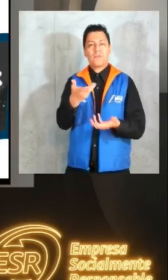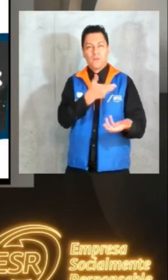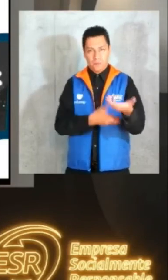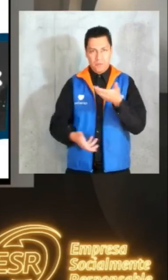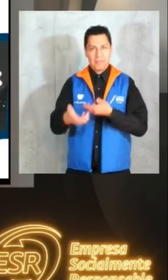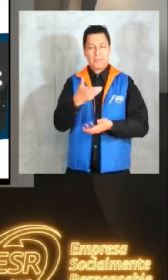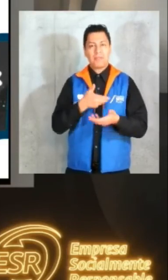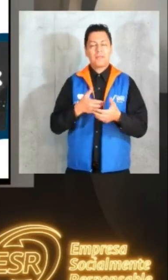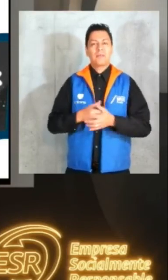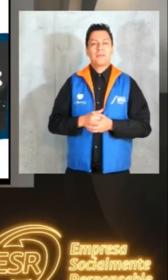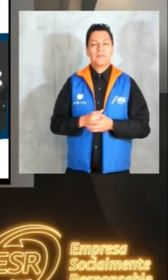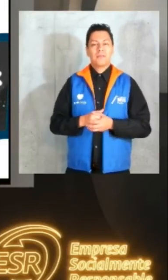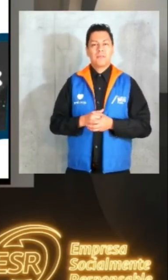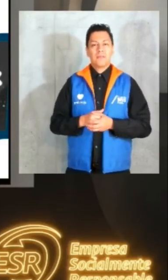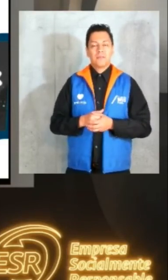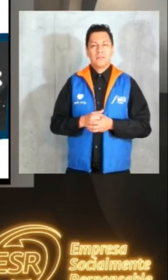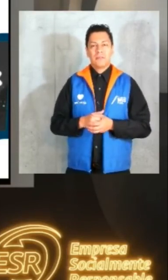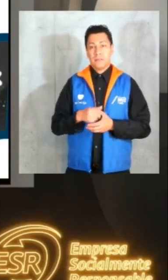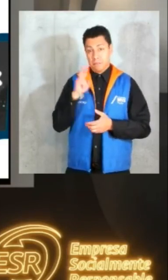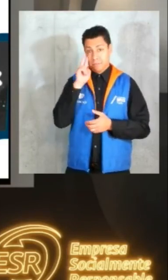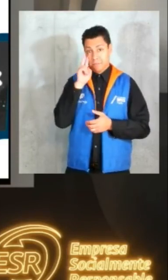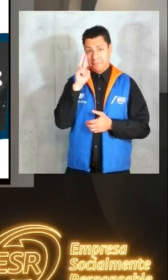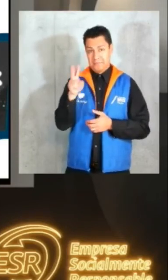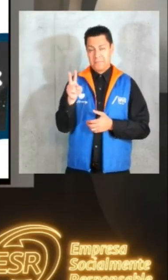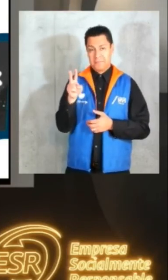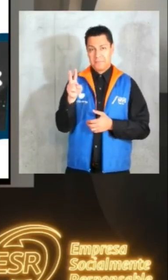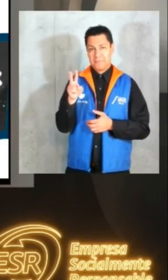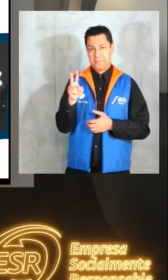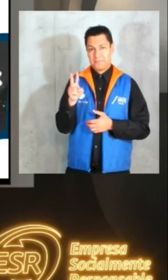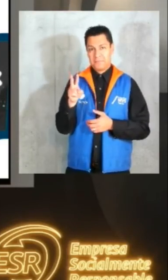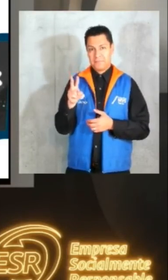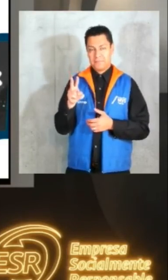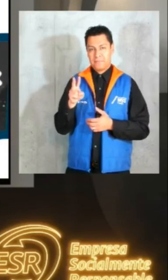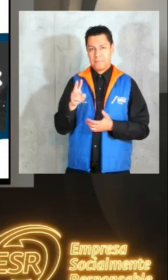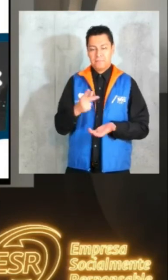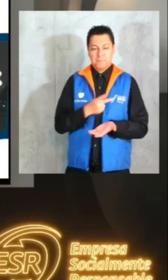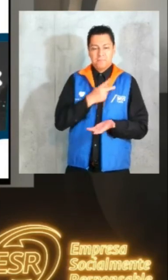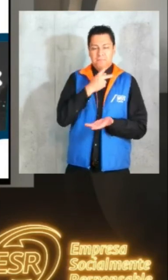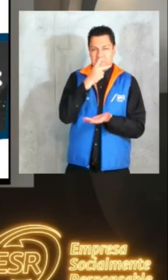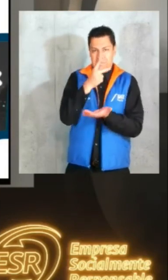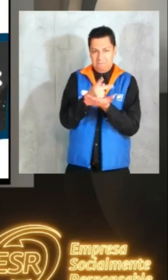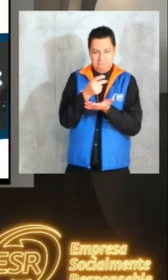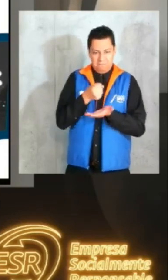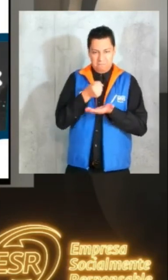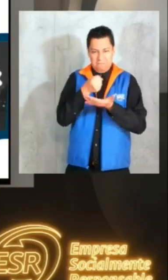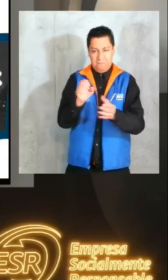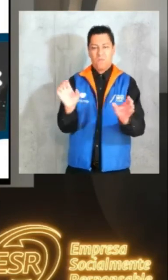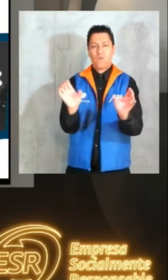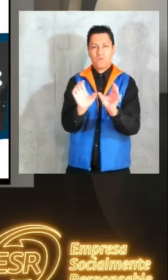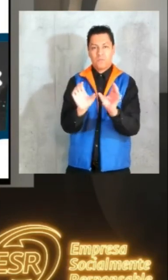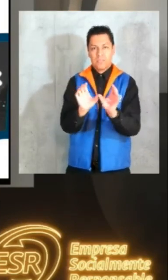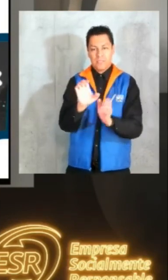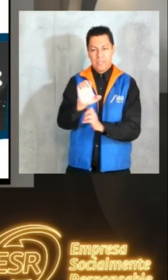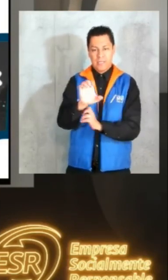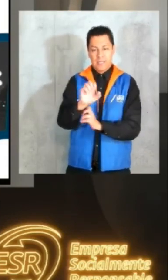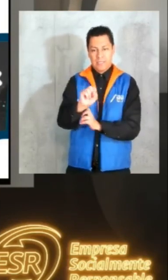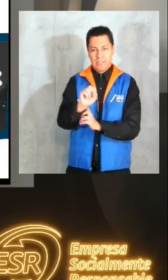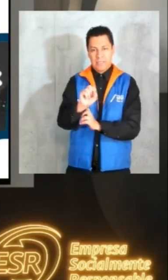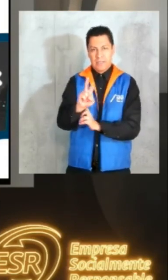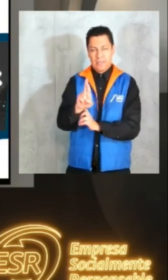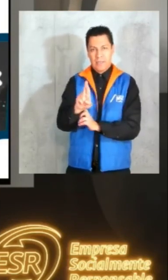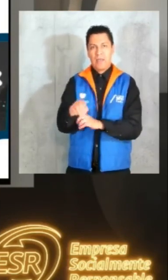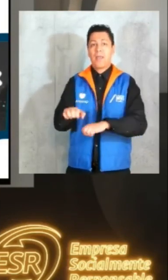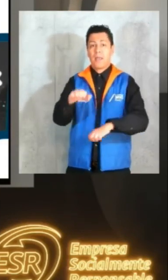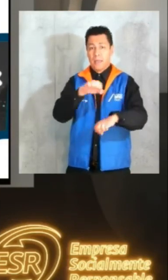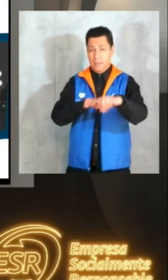compartir que vamos a ver ahora la presentación y la ceremonia de entrega del distintivo ESR a las